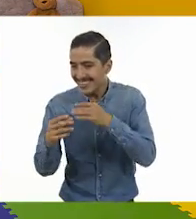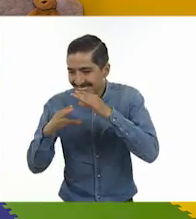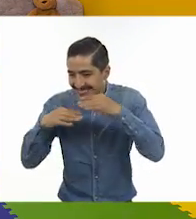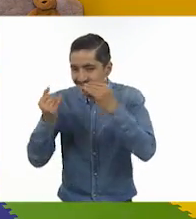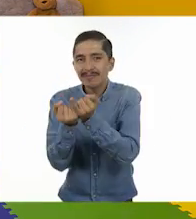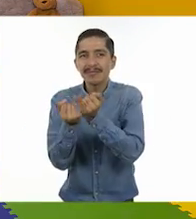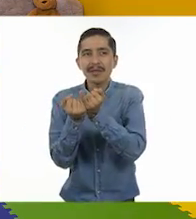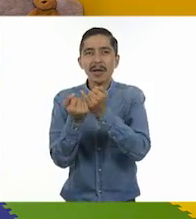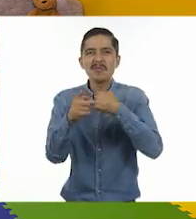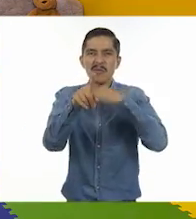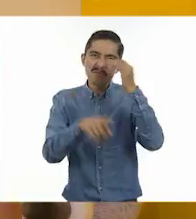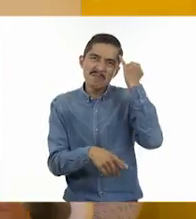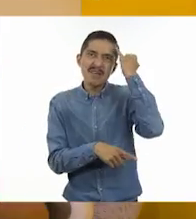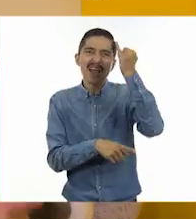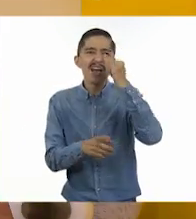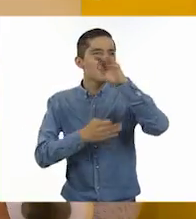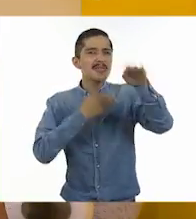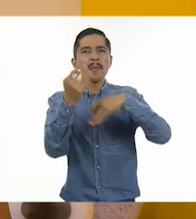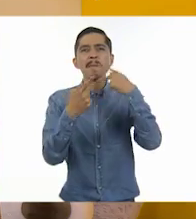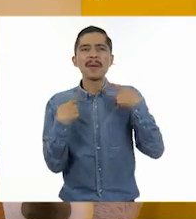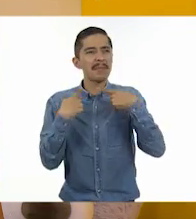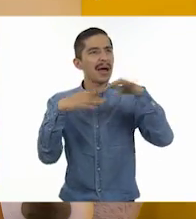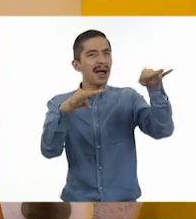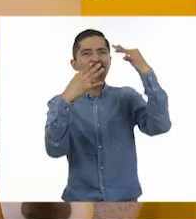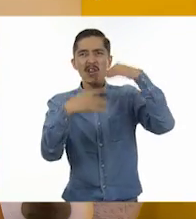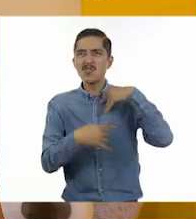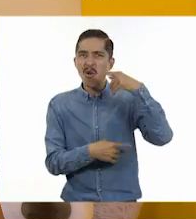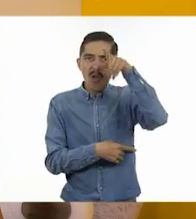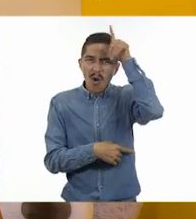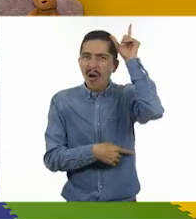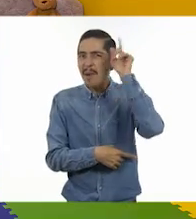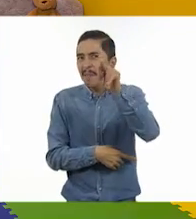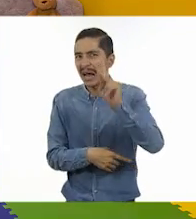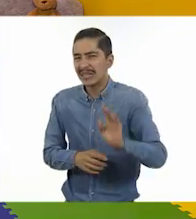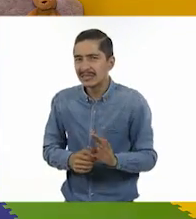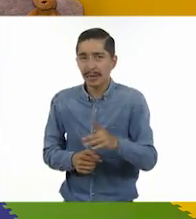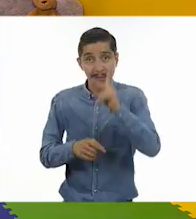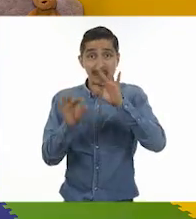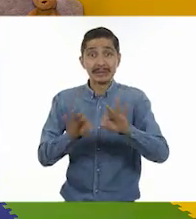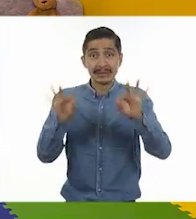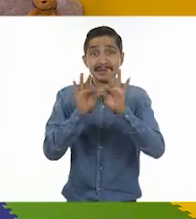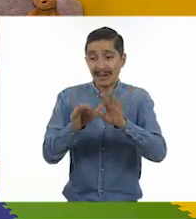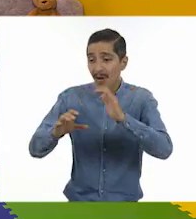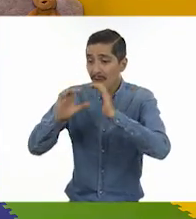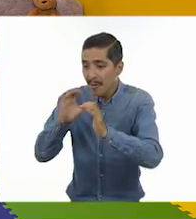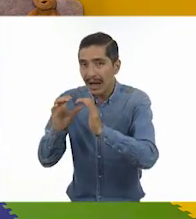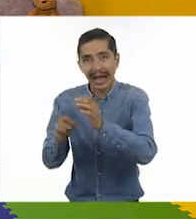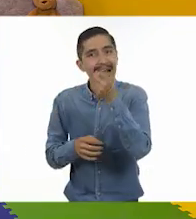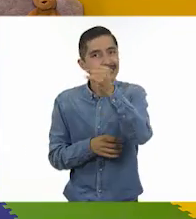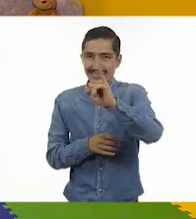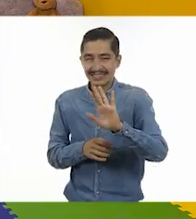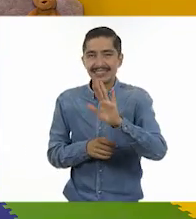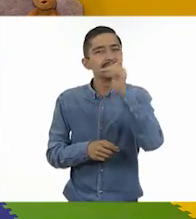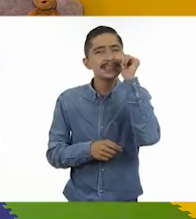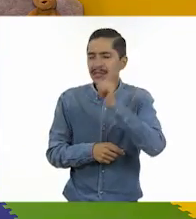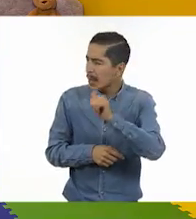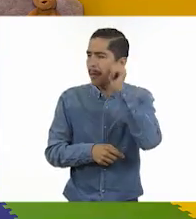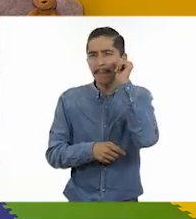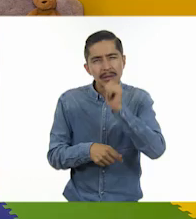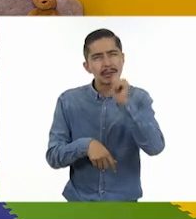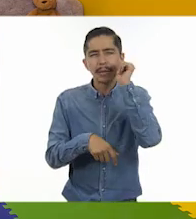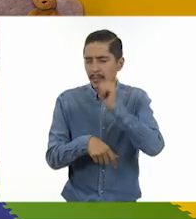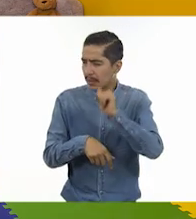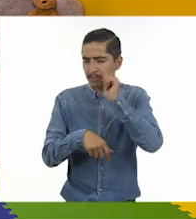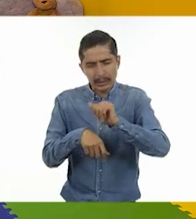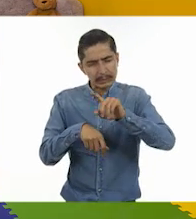alrededor me veían como una loca. Pero sí es magnífico comunicarse así. Siempre hay que hablarle a nuestro bebé,